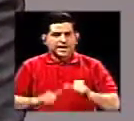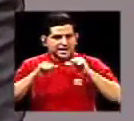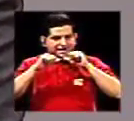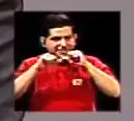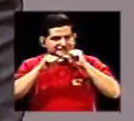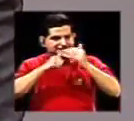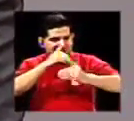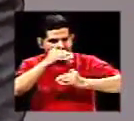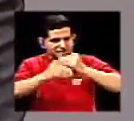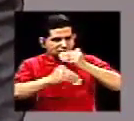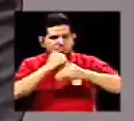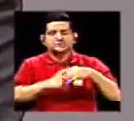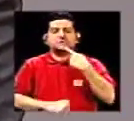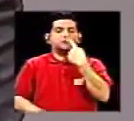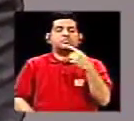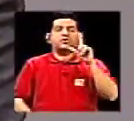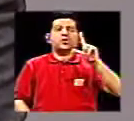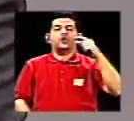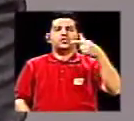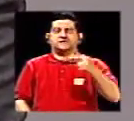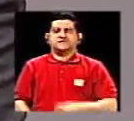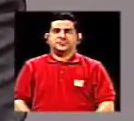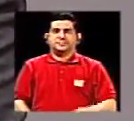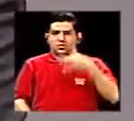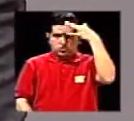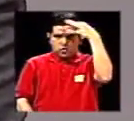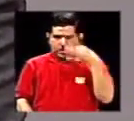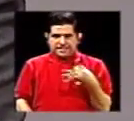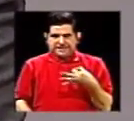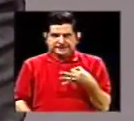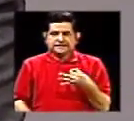transitando, como Luis Guillermo lo ha dicho, con una posición